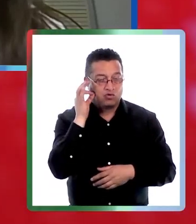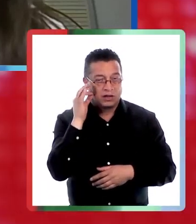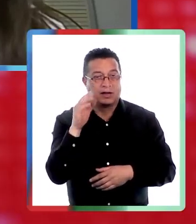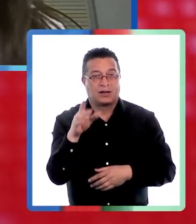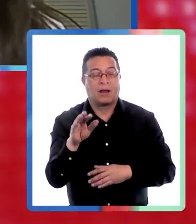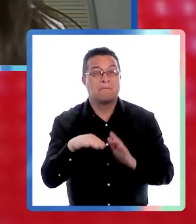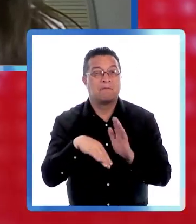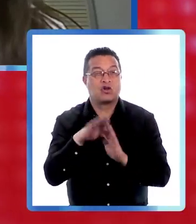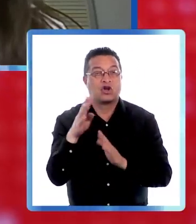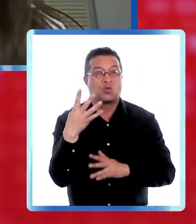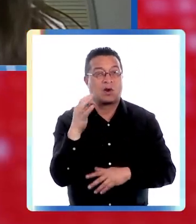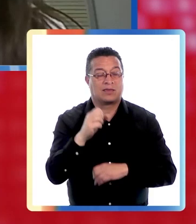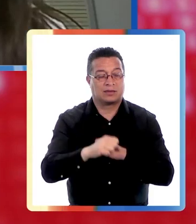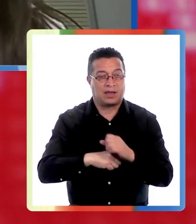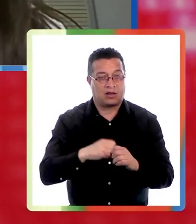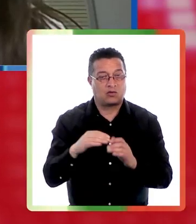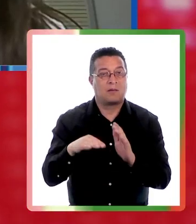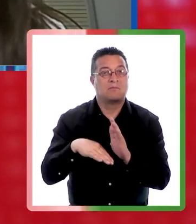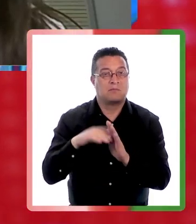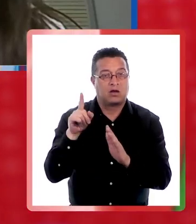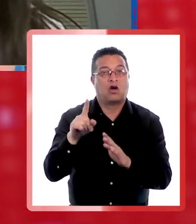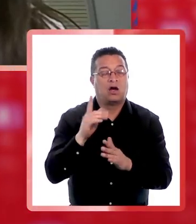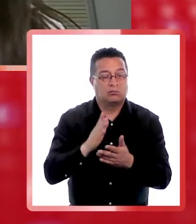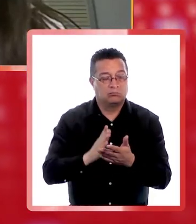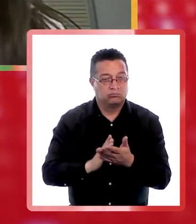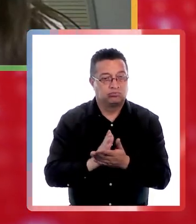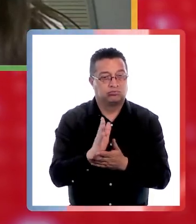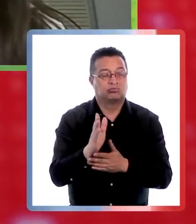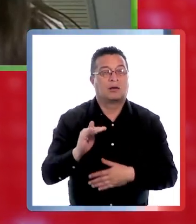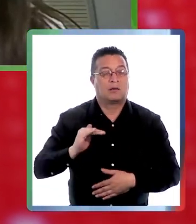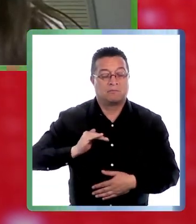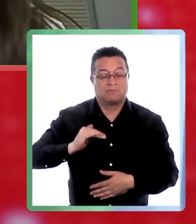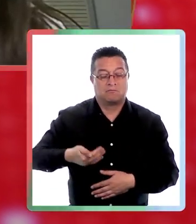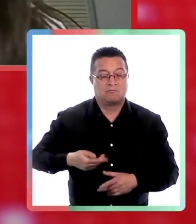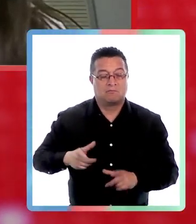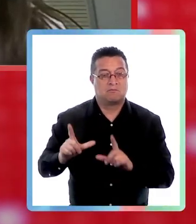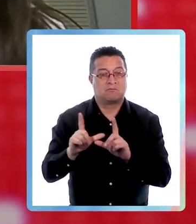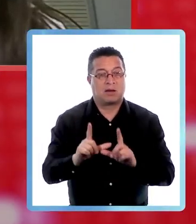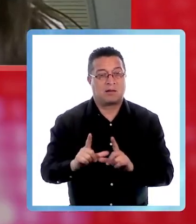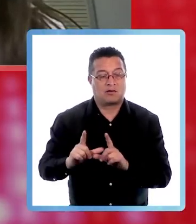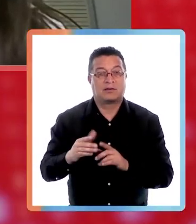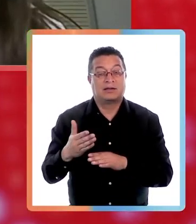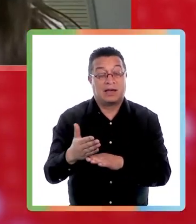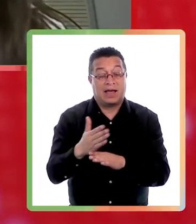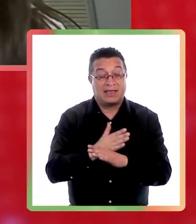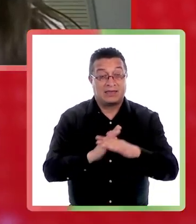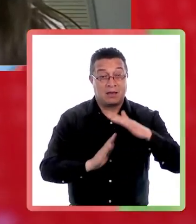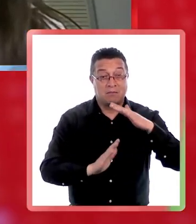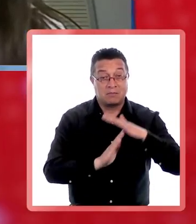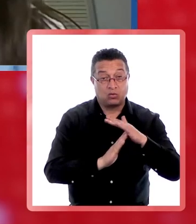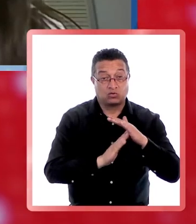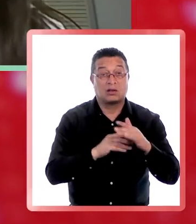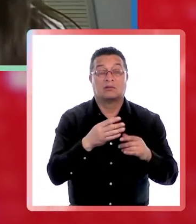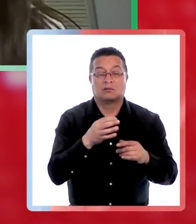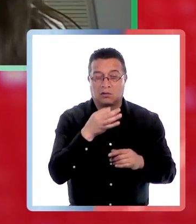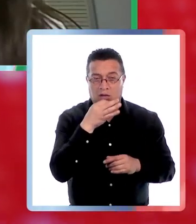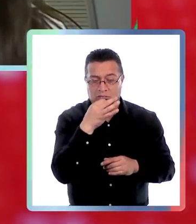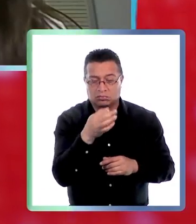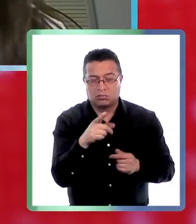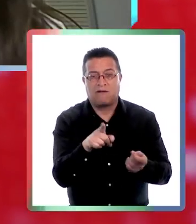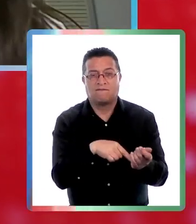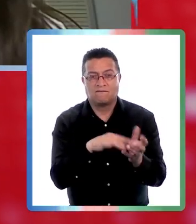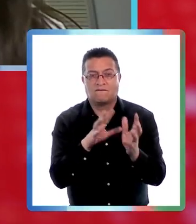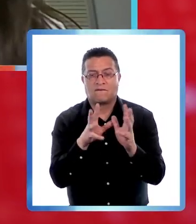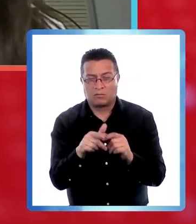mujeres de mayores de 40 años, ahí es donde tienen que empezar a hacerse la mamografía. Y antes de la pausa usted nos mencionaba que si hay